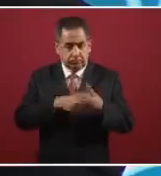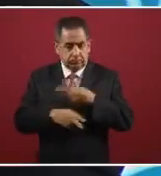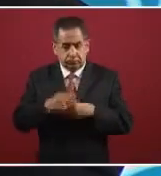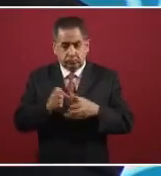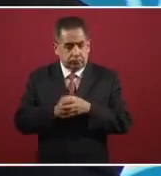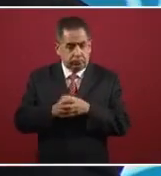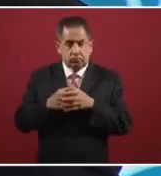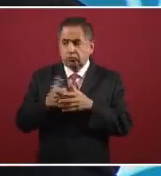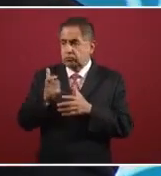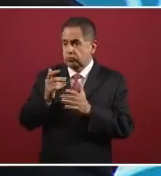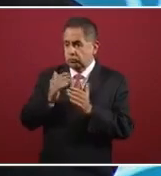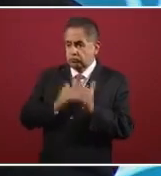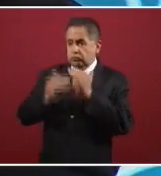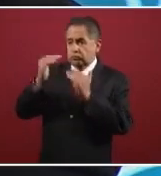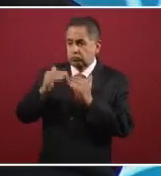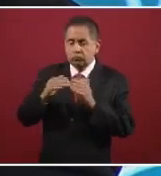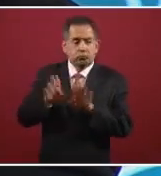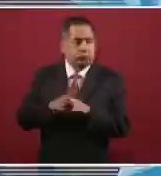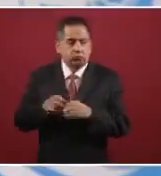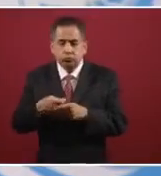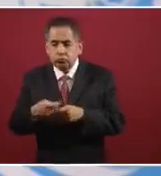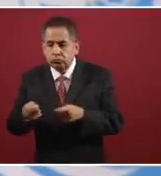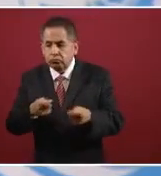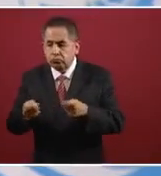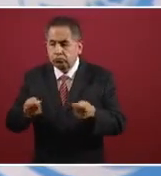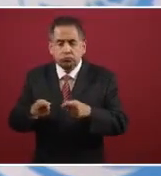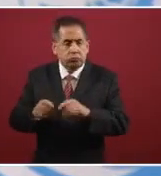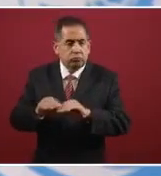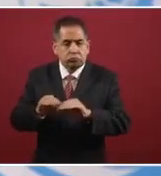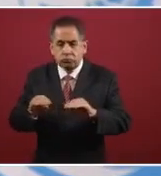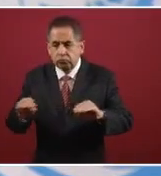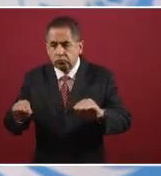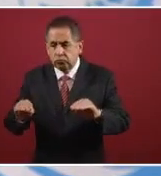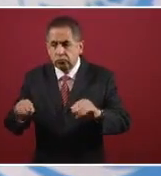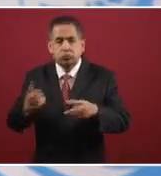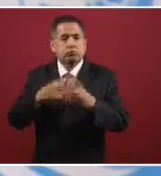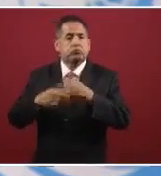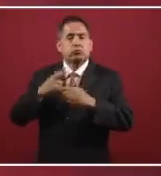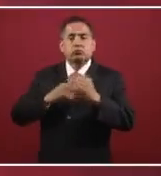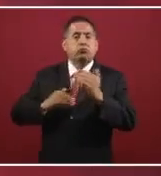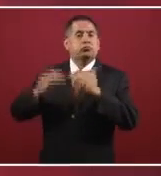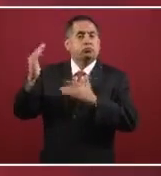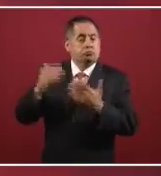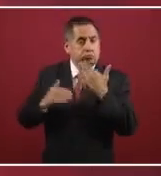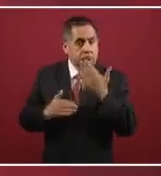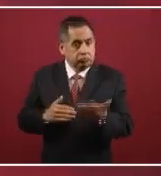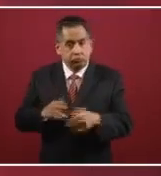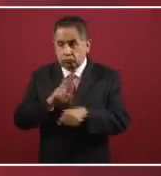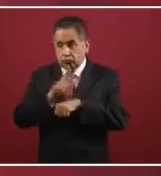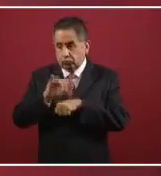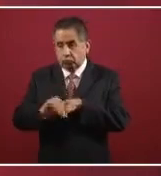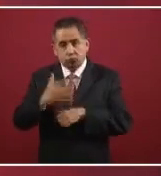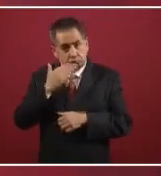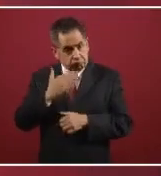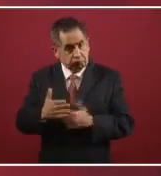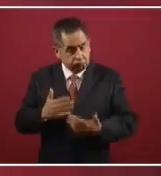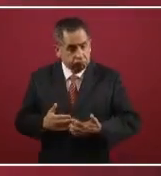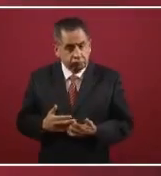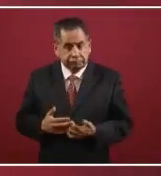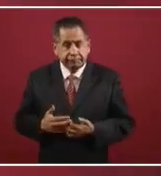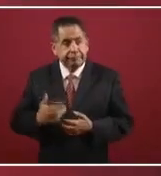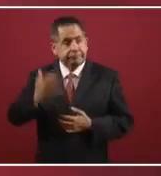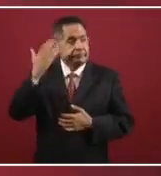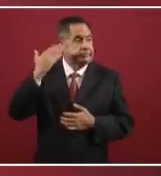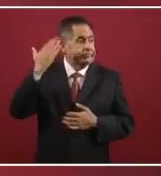debe crecer distribuyendo. Lo que demostró Uruguay, porque le ha ido muy bien en su economía, es que lo que nos dijeron